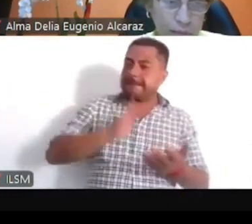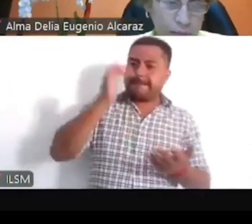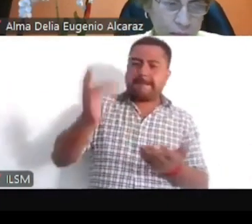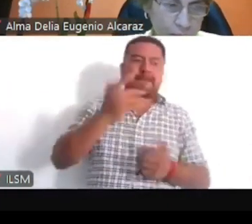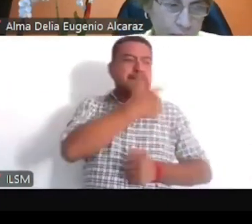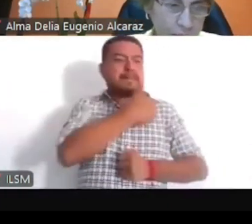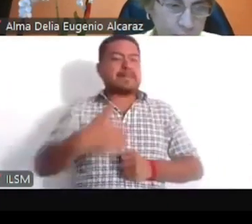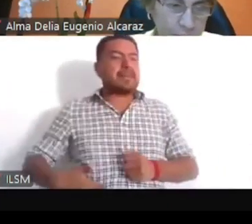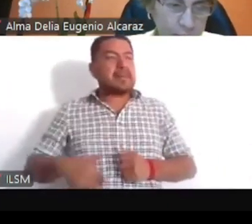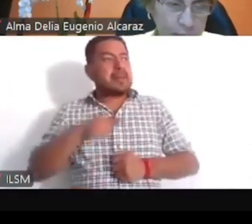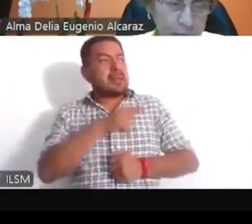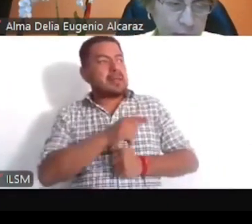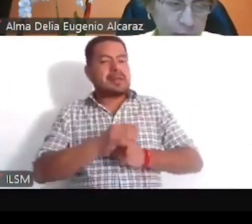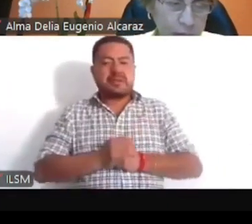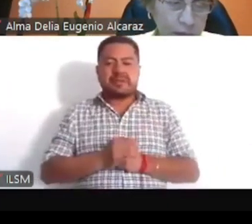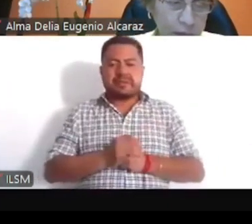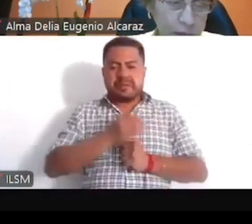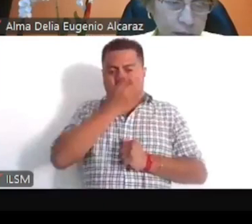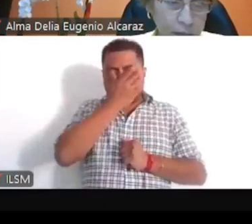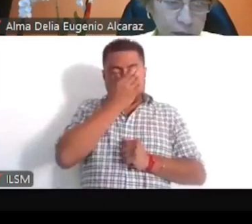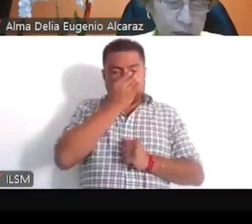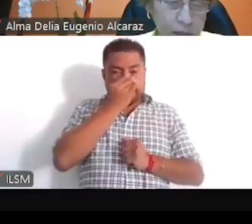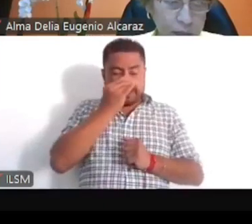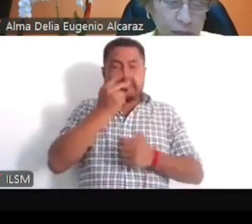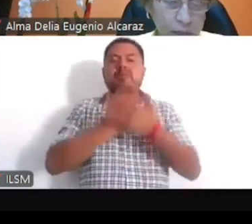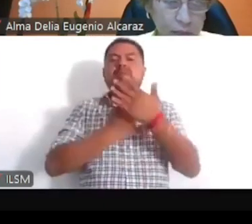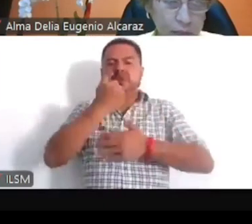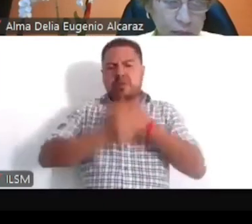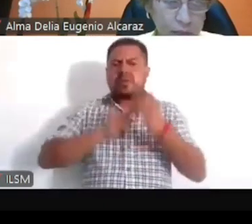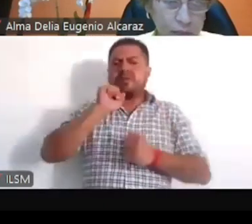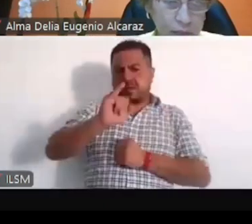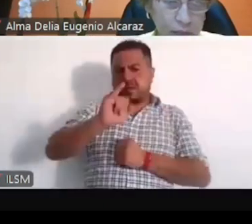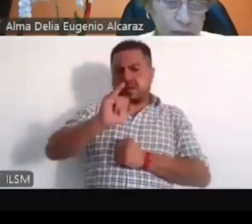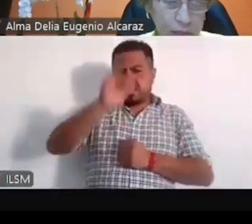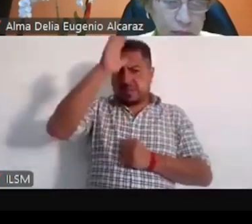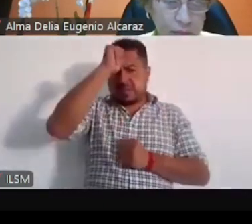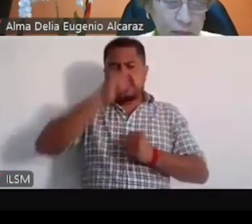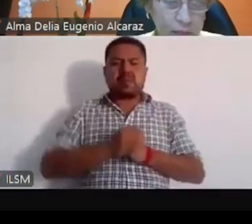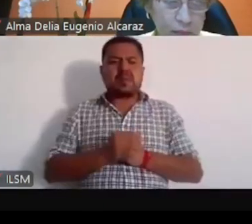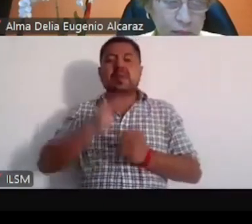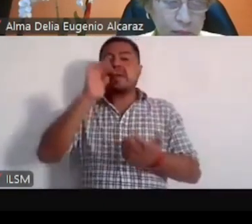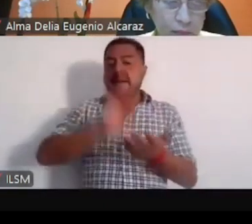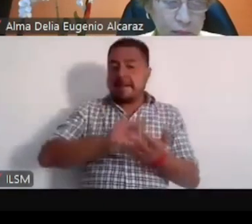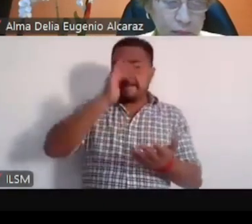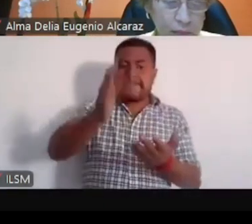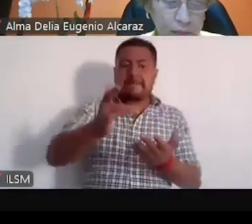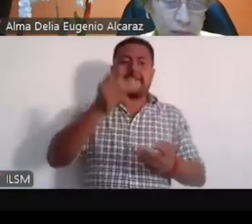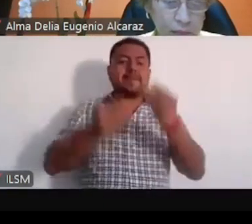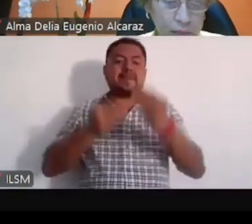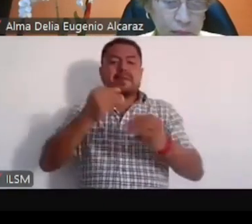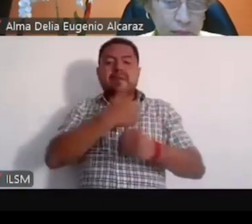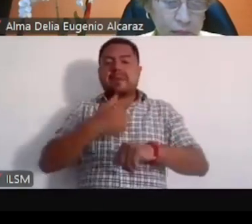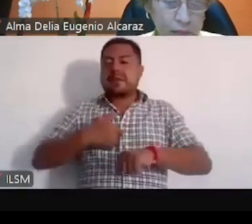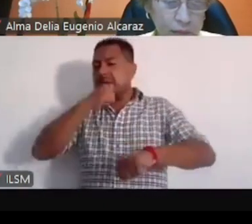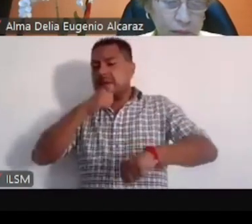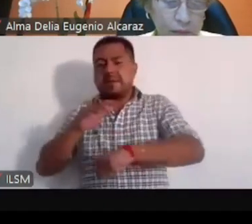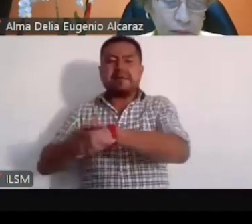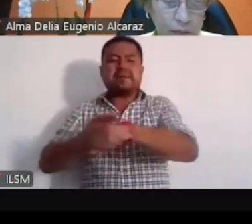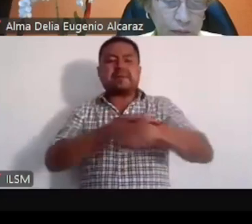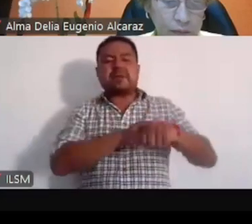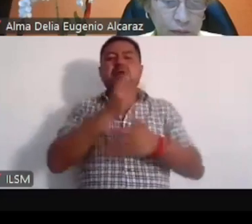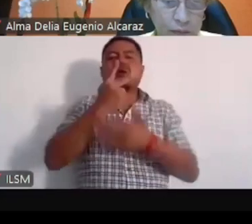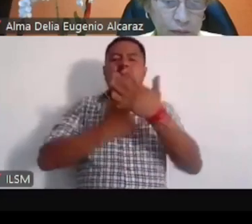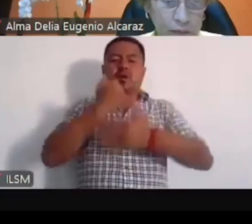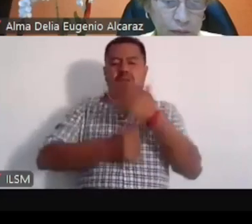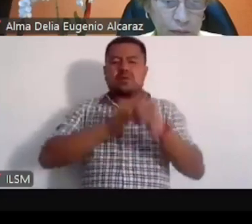magistrada Rodríguez chinol a favor del proyecto Gracias magistrada magistrada presidenta magistradas magistrado el